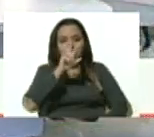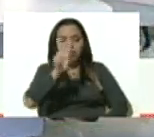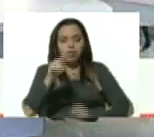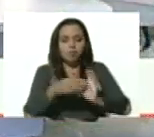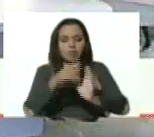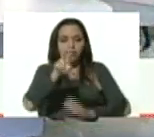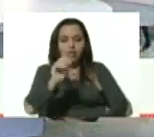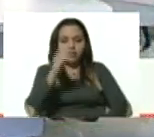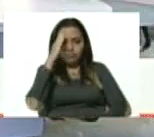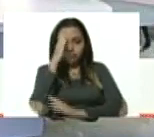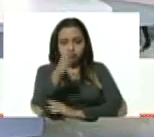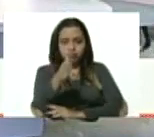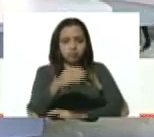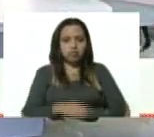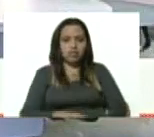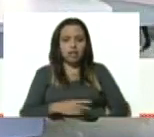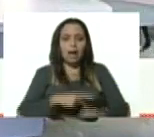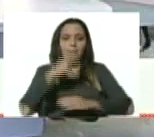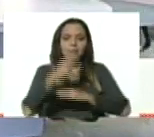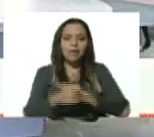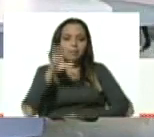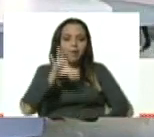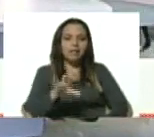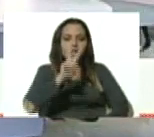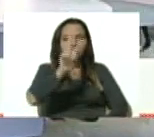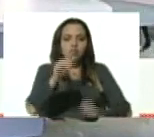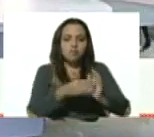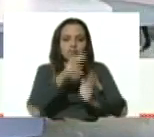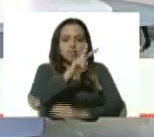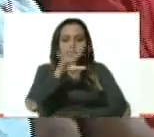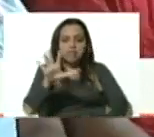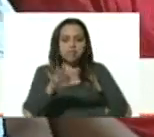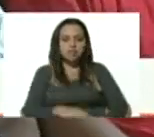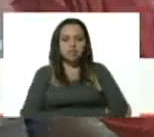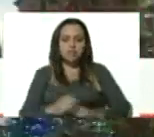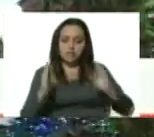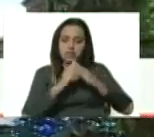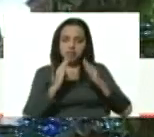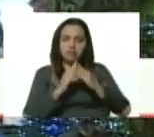rumbo al Plan de la Patria 2025 de vivienda.